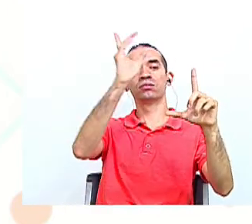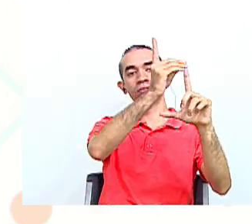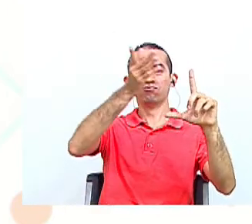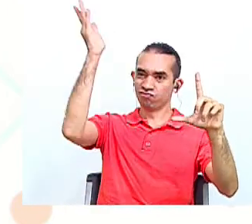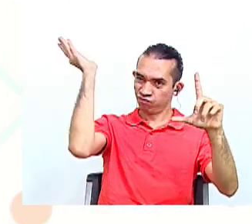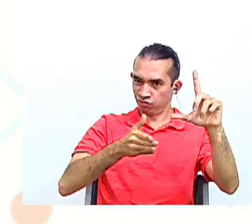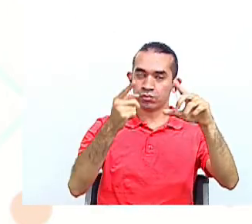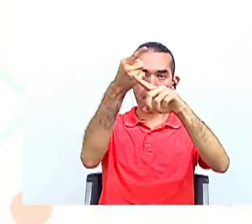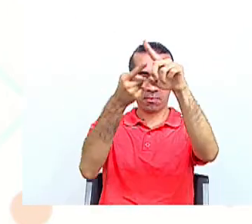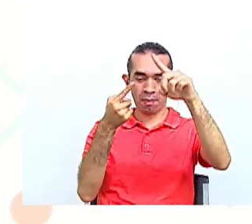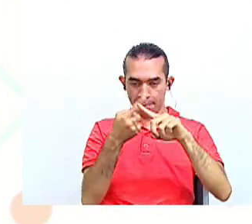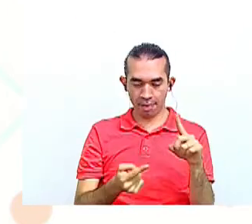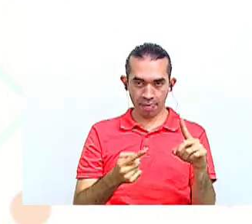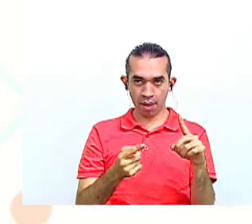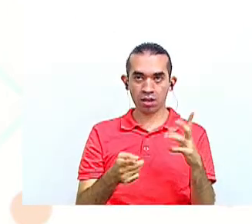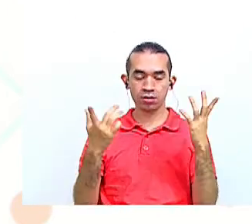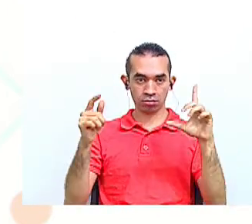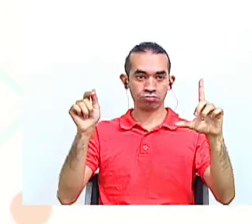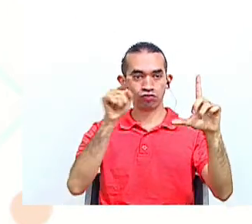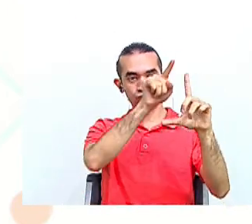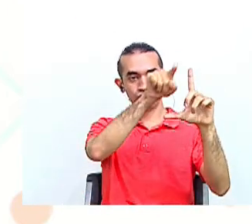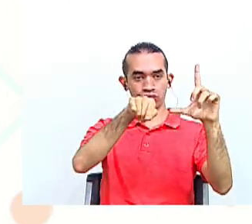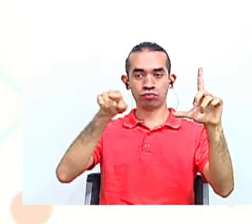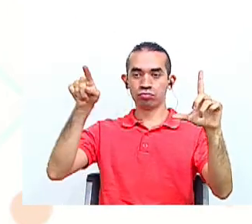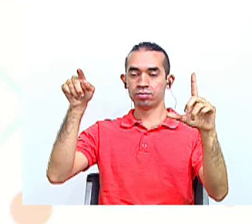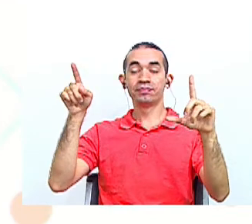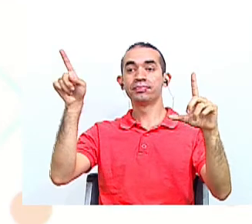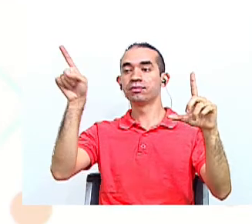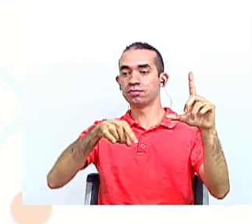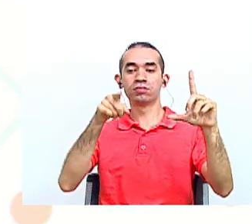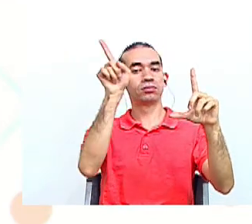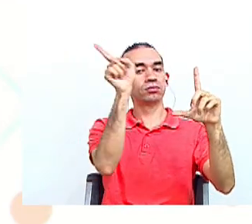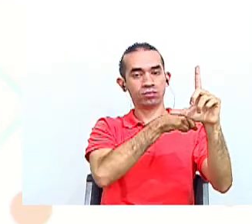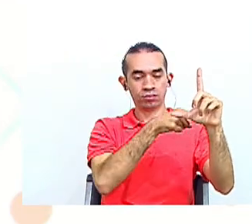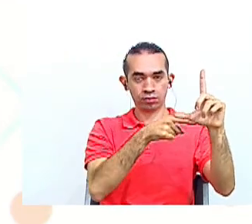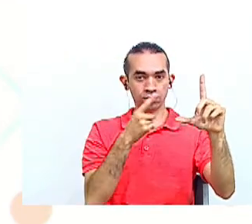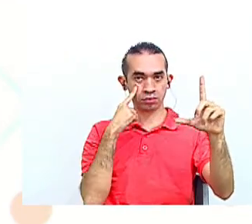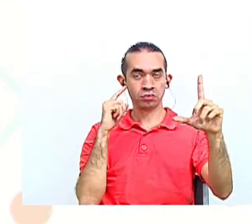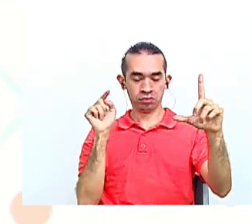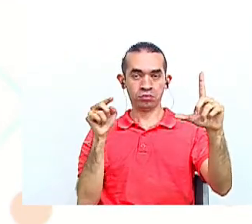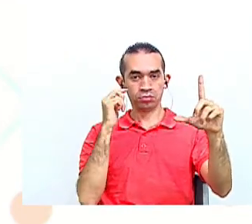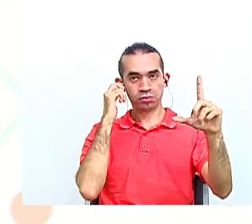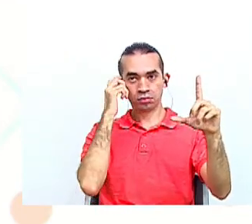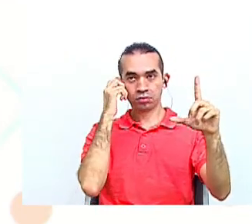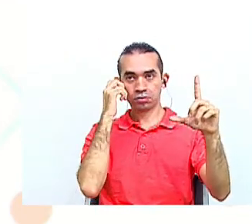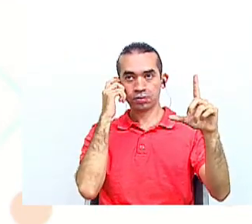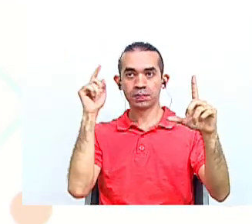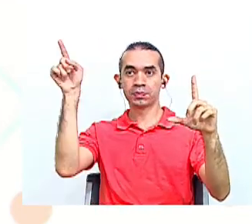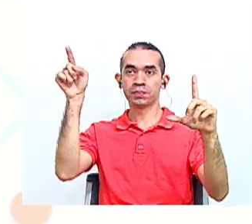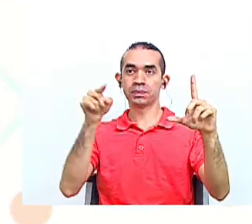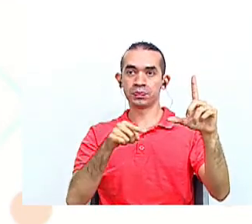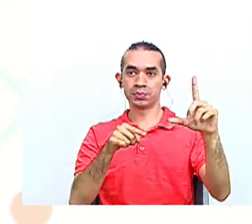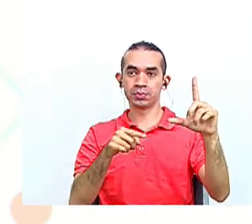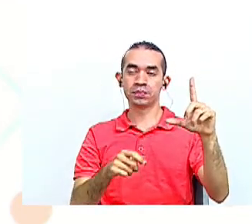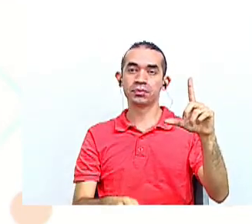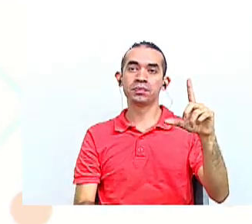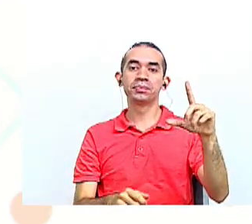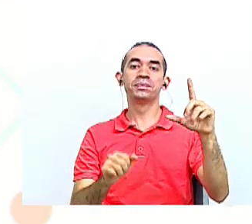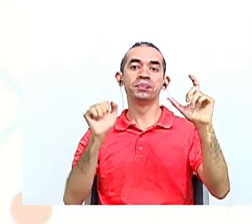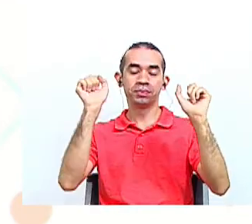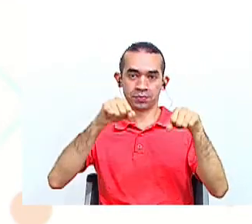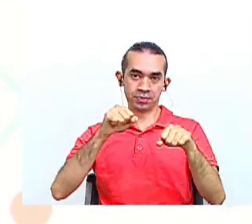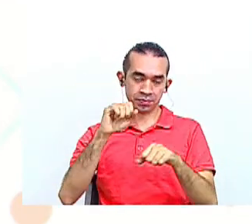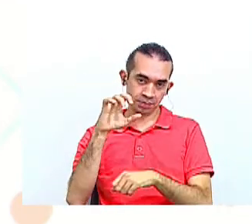2, y trazamos los triángulos que se observan en la figura, entonces podemos indicar